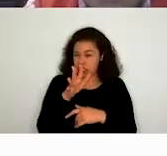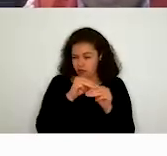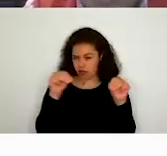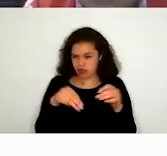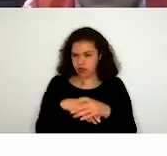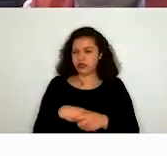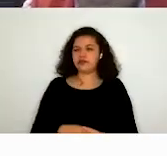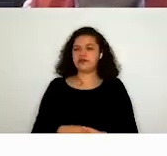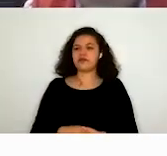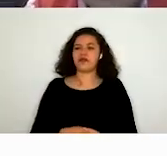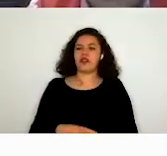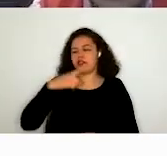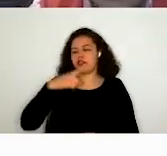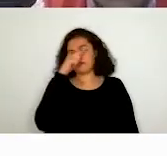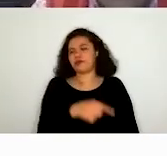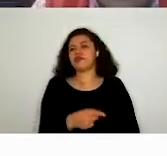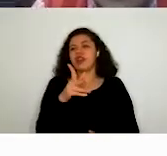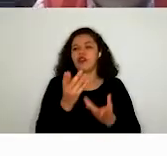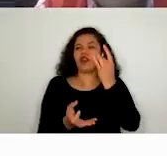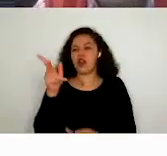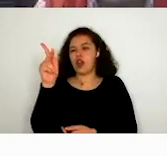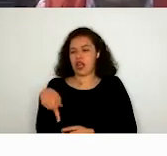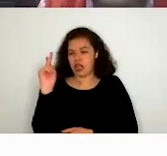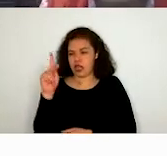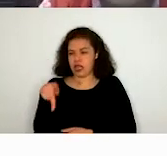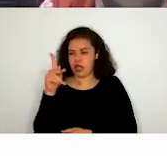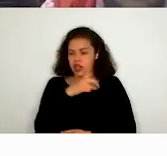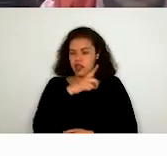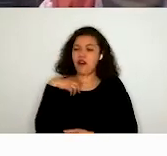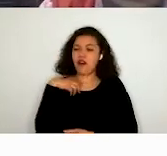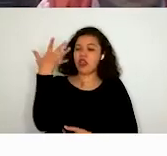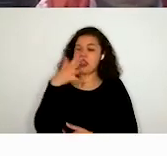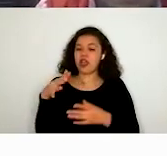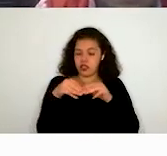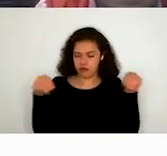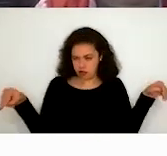Y para los fuegos clase K, no debemos de exceder los 10 metros de distancia.